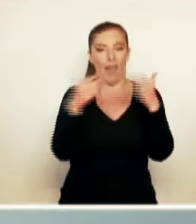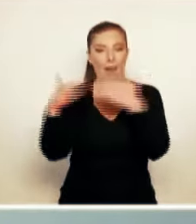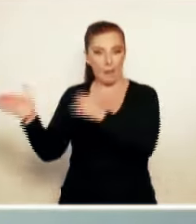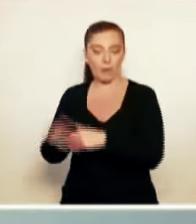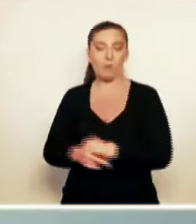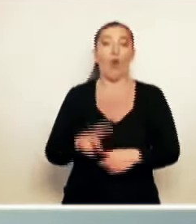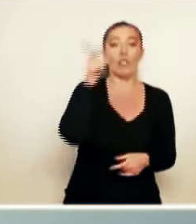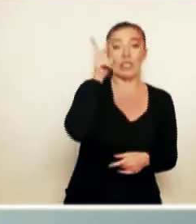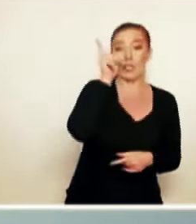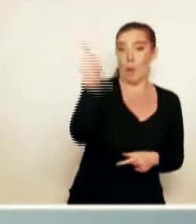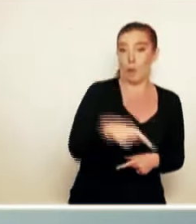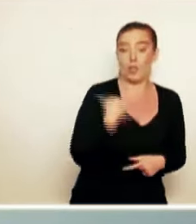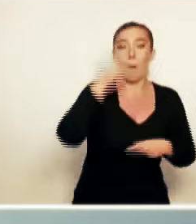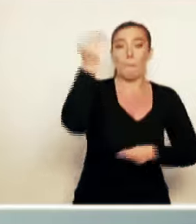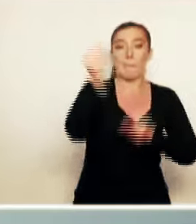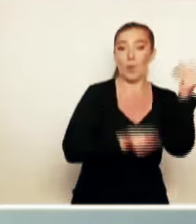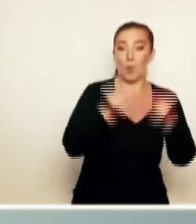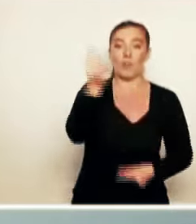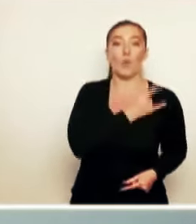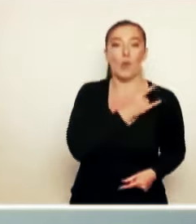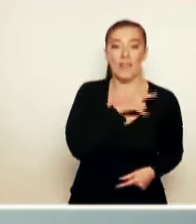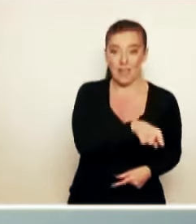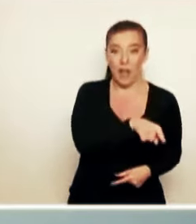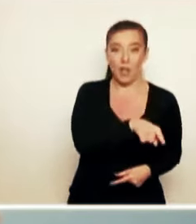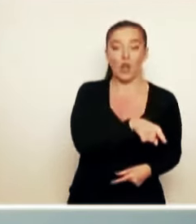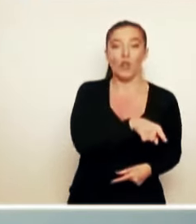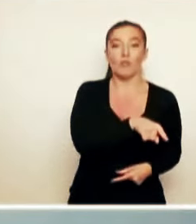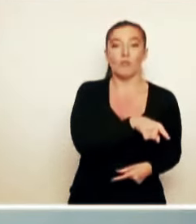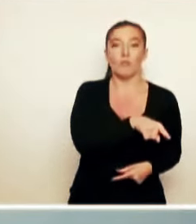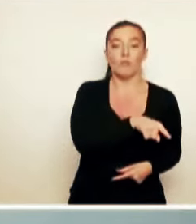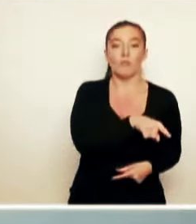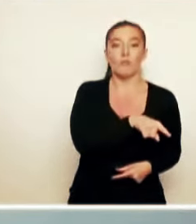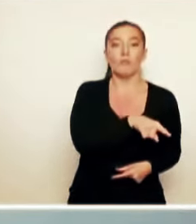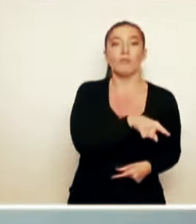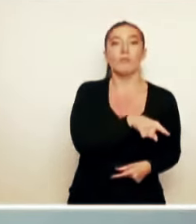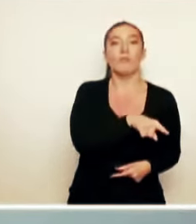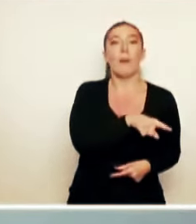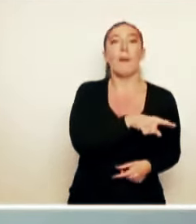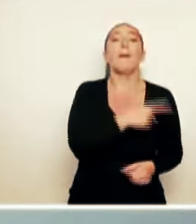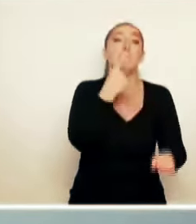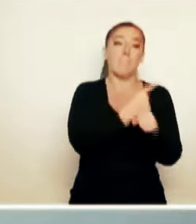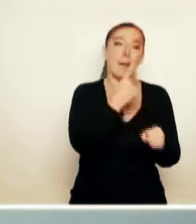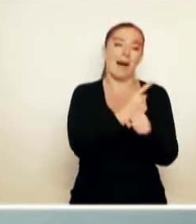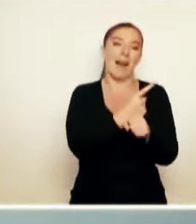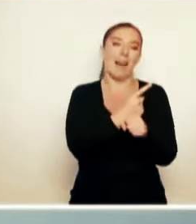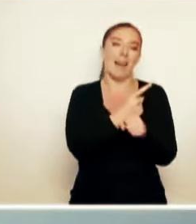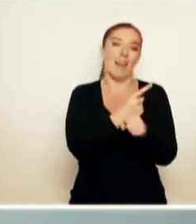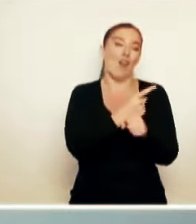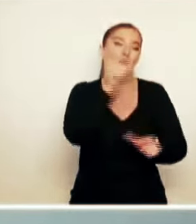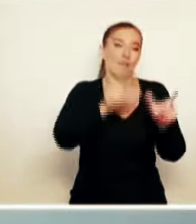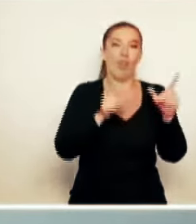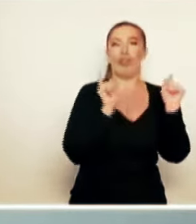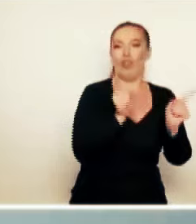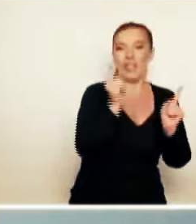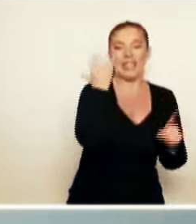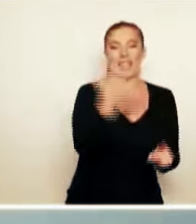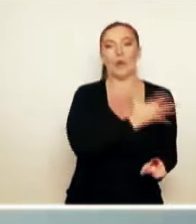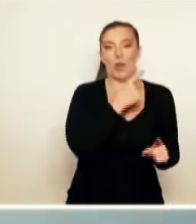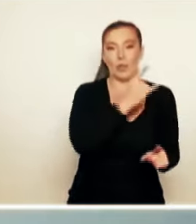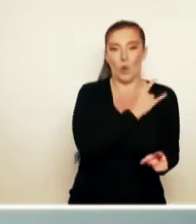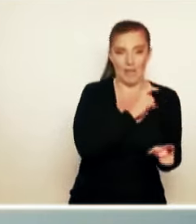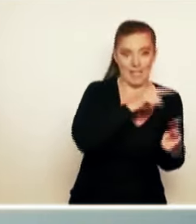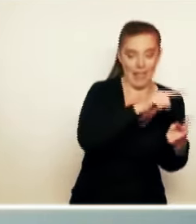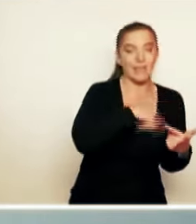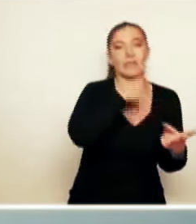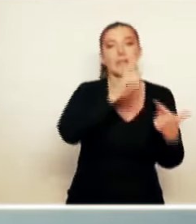el 88% del presupuesto universitario es, primero, personal docente y autoridades de las universidades, el segundo